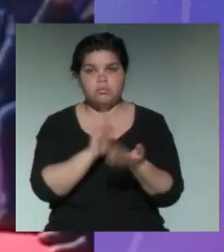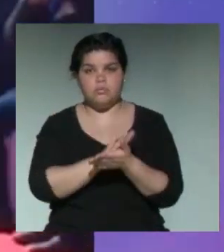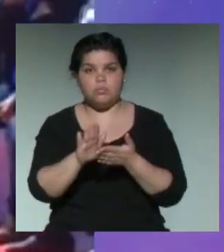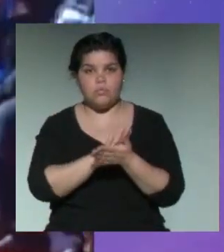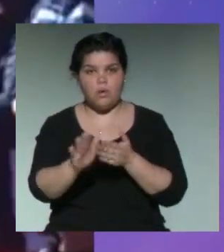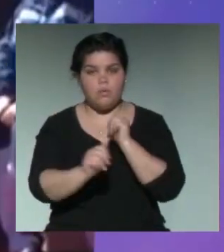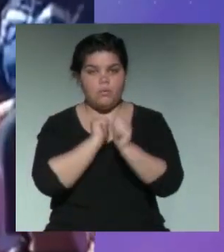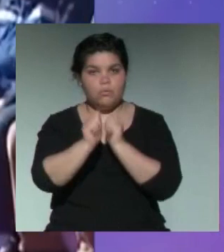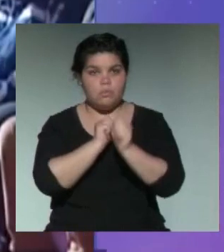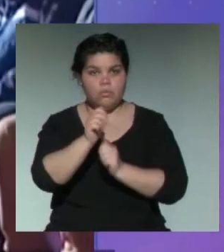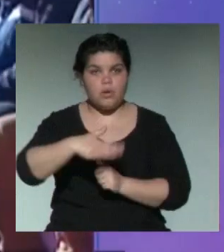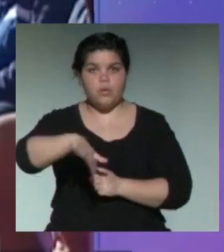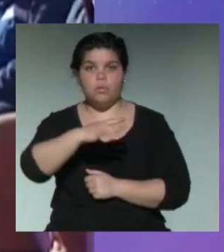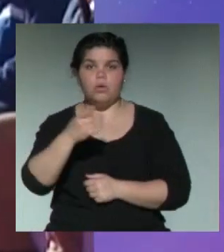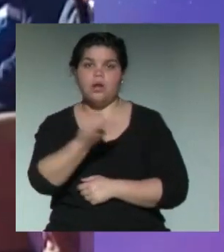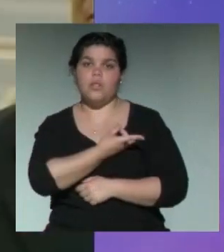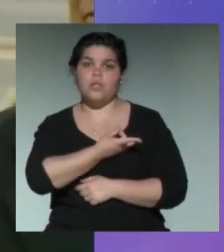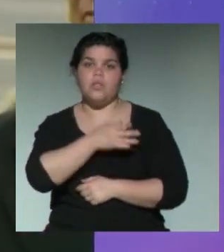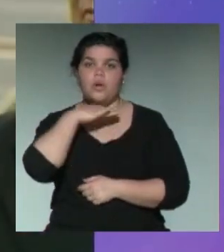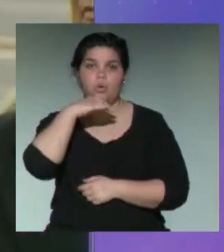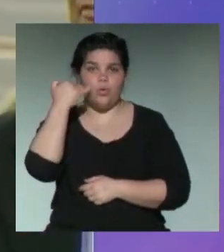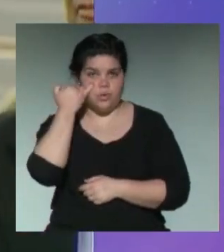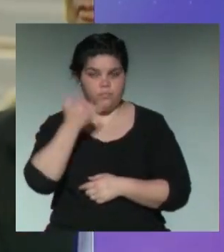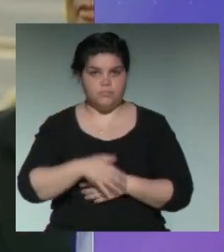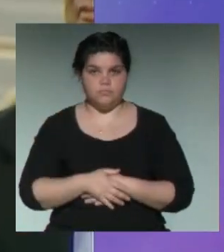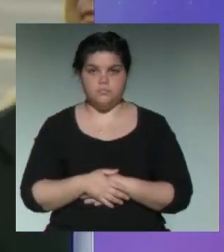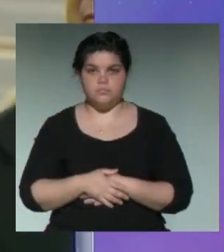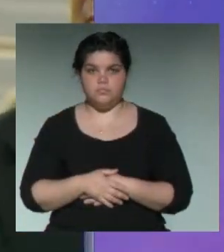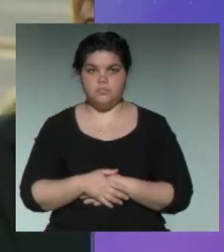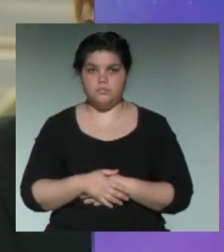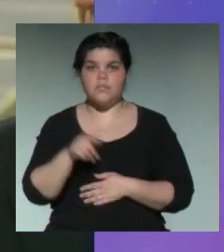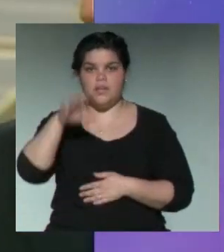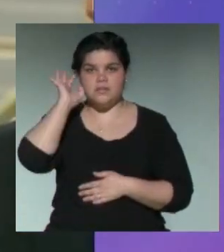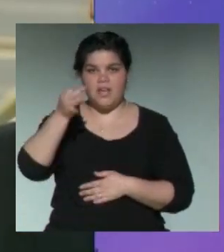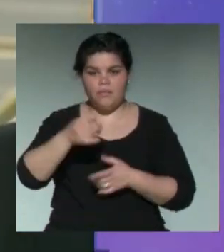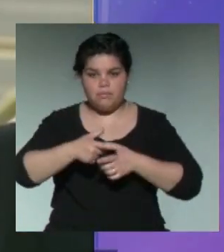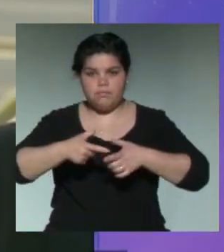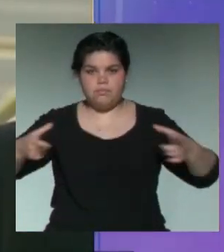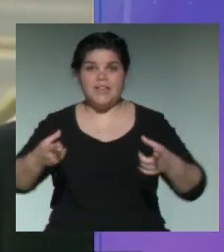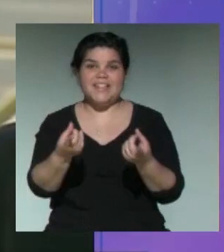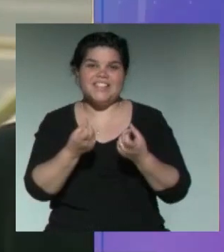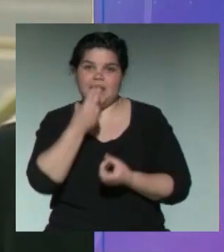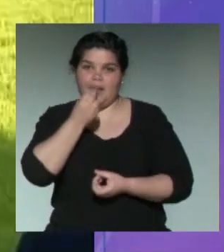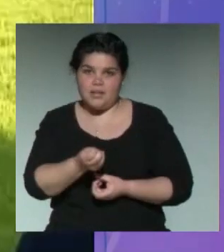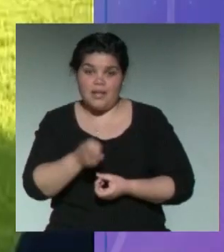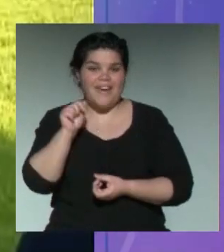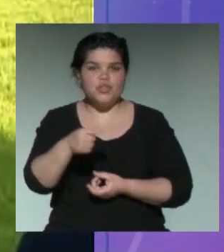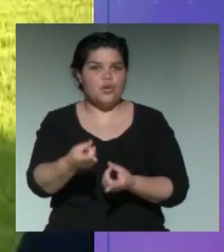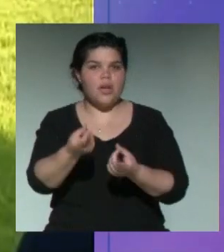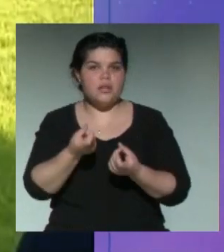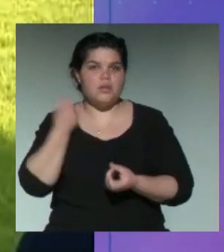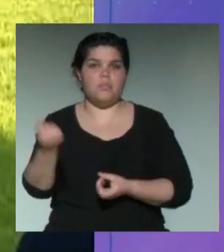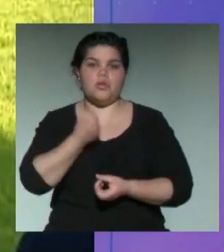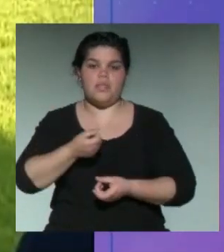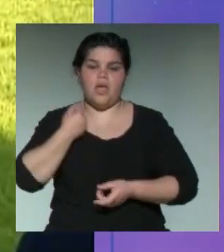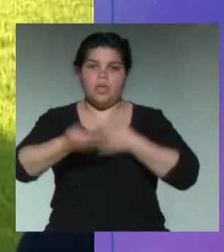voltaica ubicada aquí en la provincia de Jujuy. Entendemos que para crecer hace falta energía. Sin energía no nos vamos a poder desarrollar.